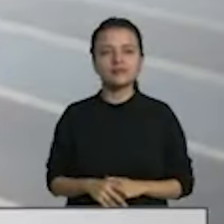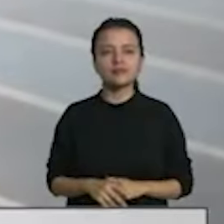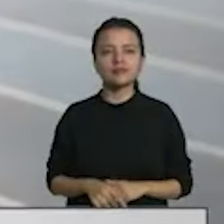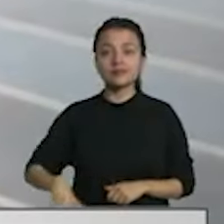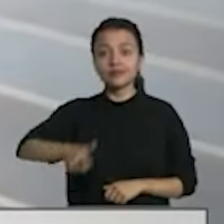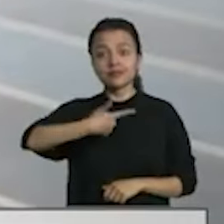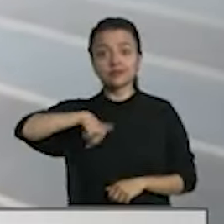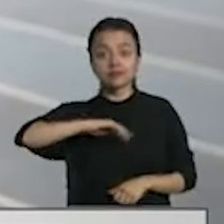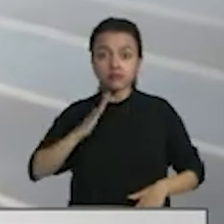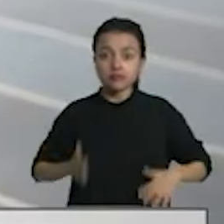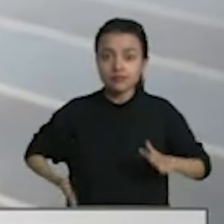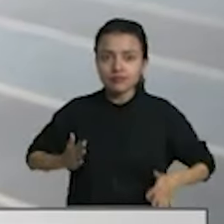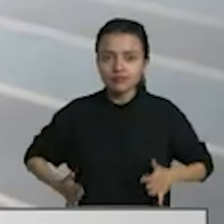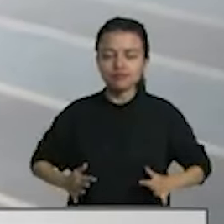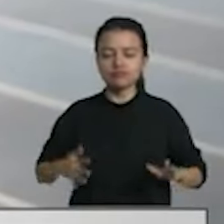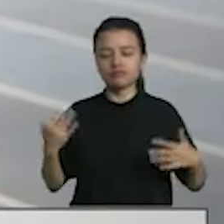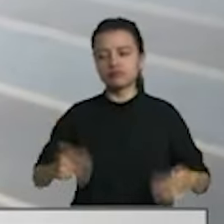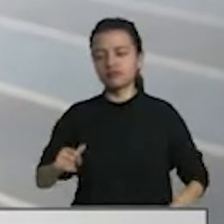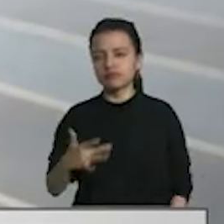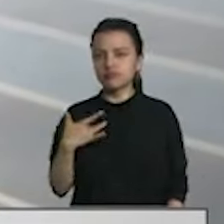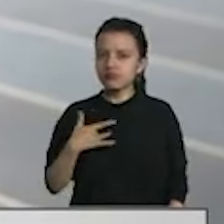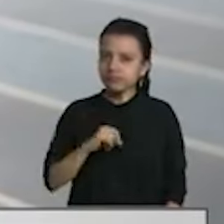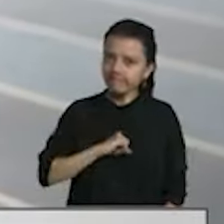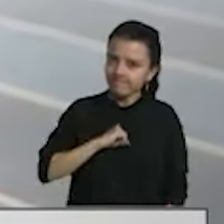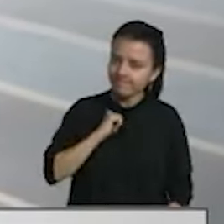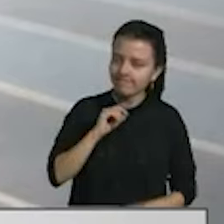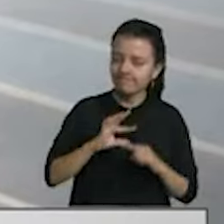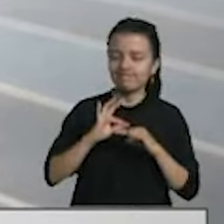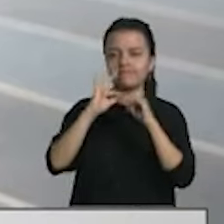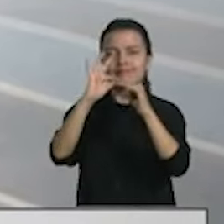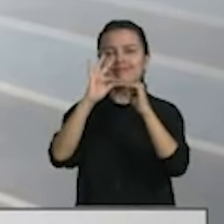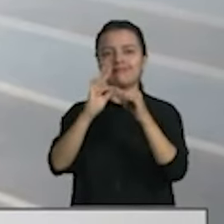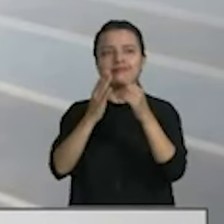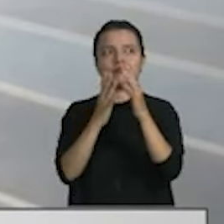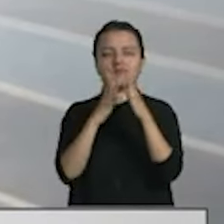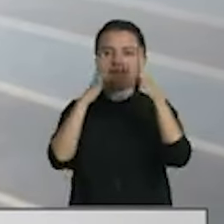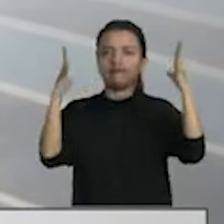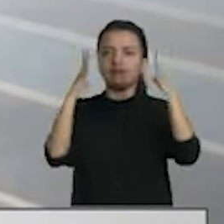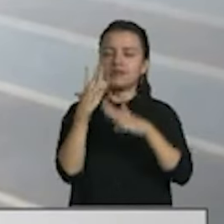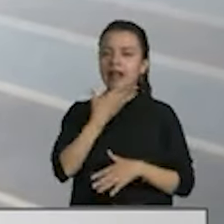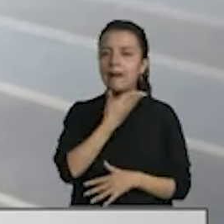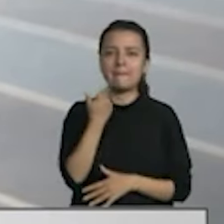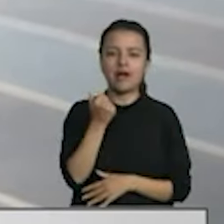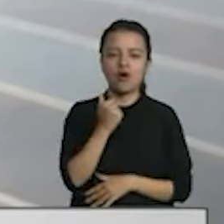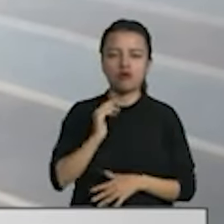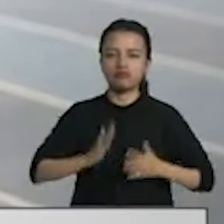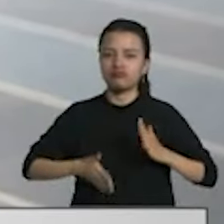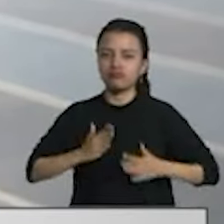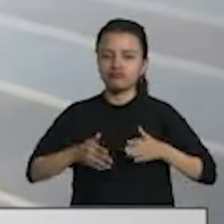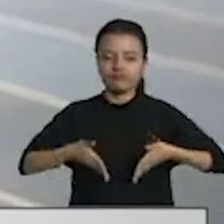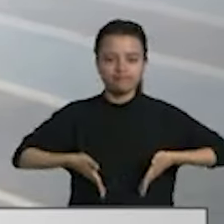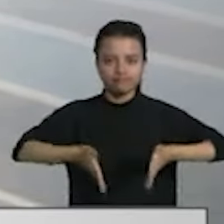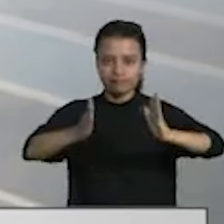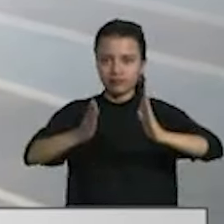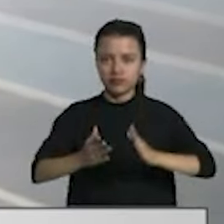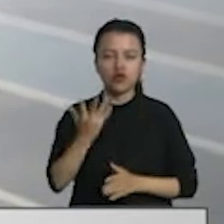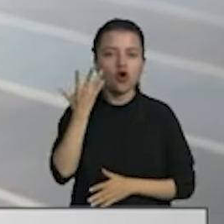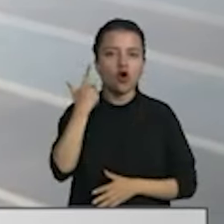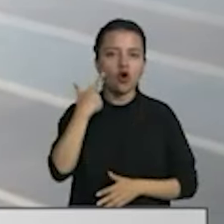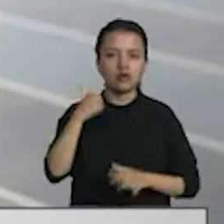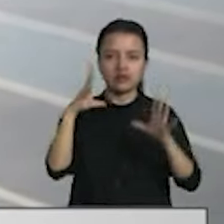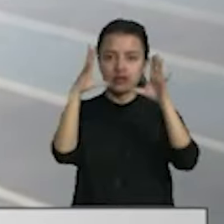los corredores es un gran privilegio poder contar con esta gran pista, una de las mejores del país. Todos los días de noche,